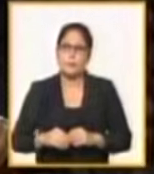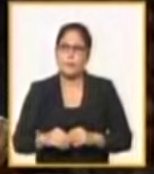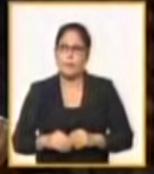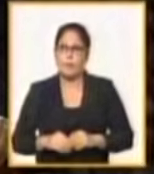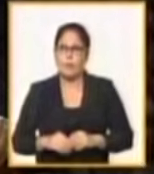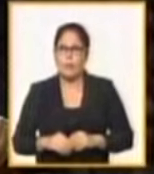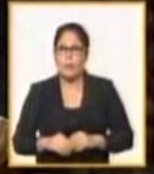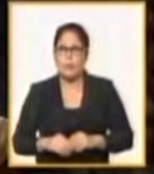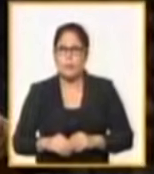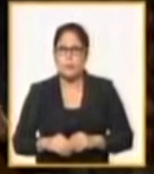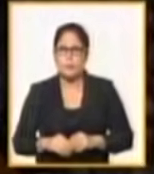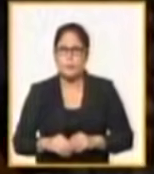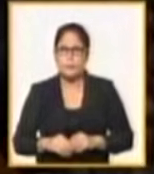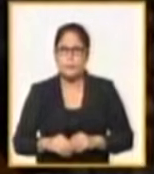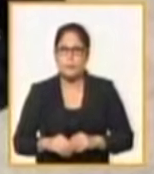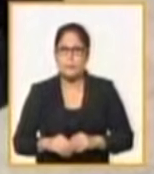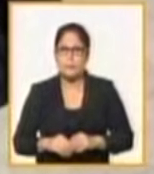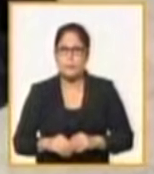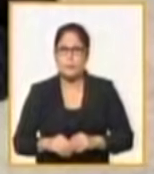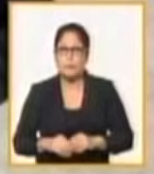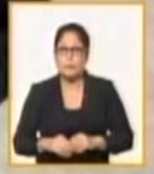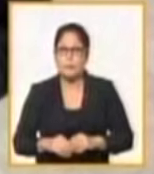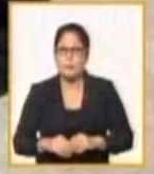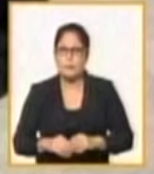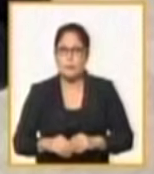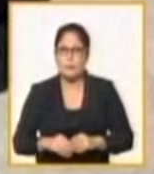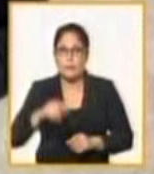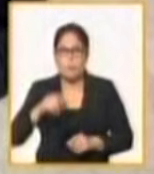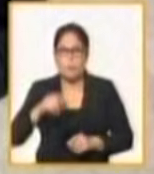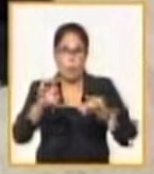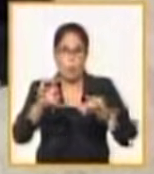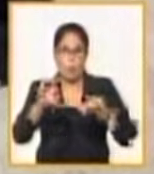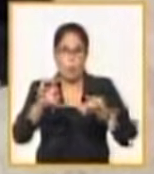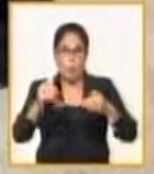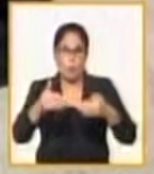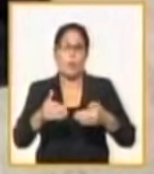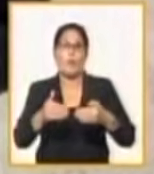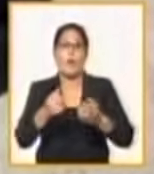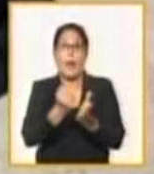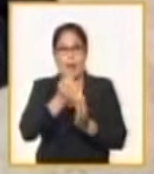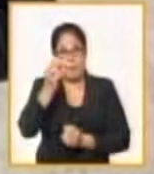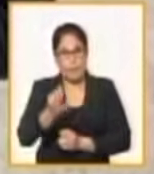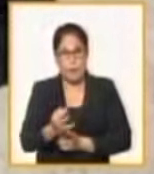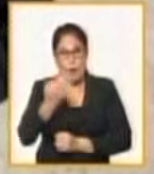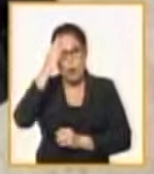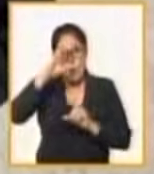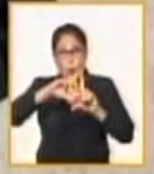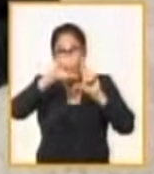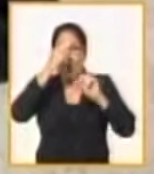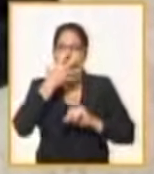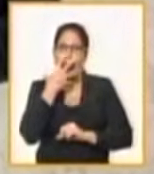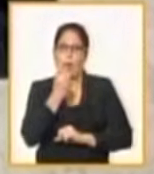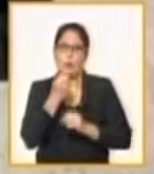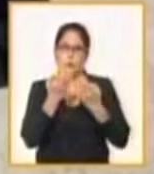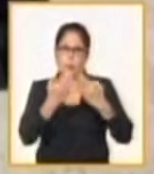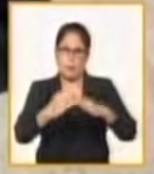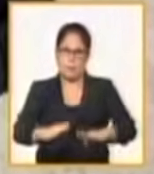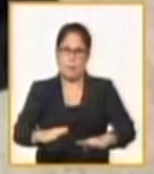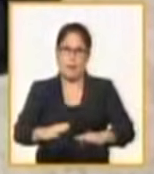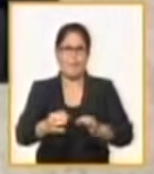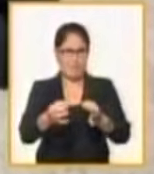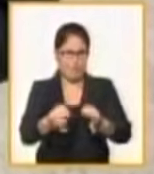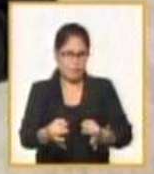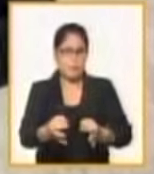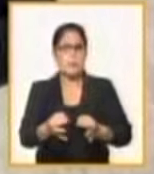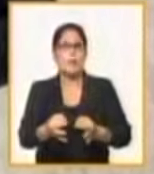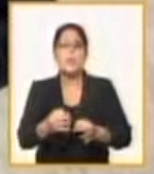territorio en Guantánamo. El canciller cubano concluyó reafirmando que Cuba es una nación amante de la paz, que cree firmemente en